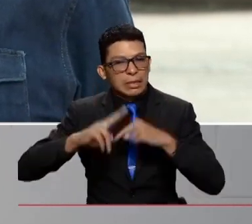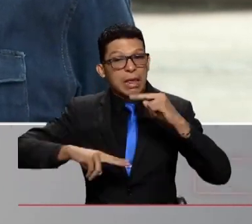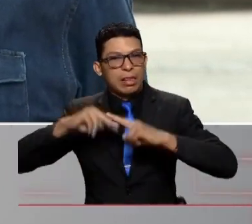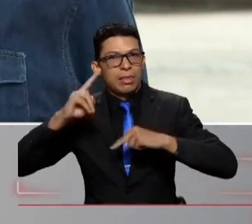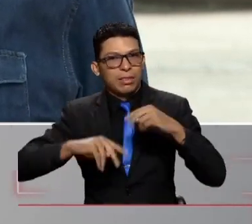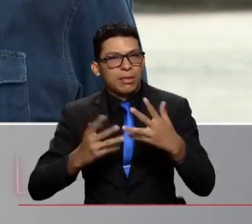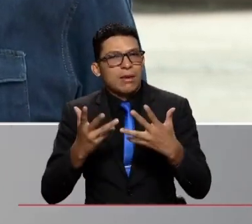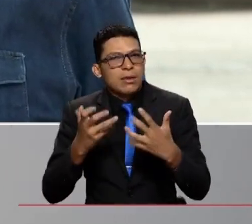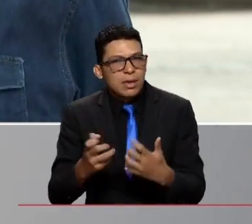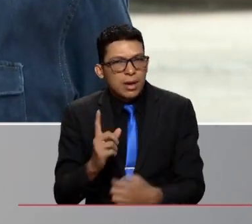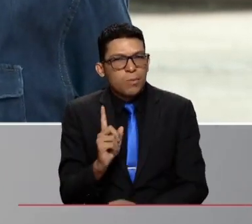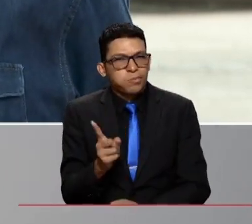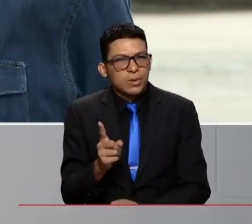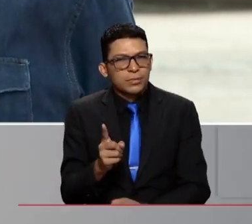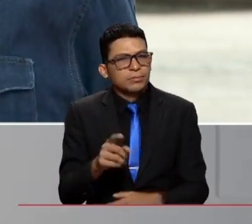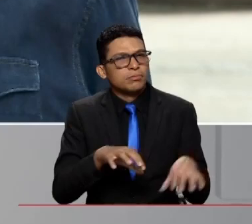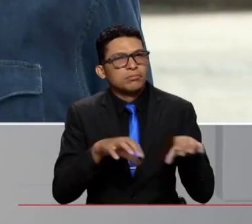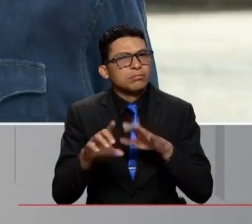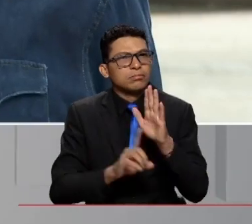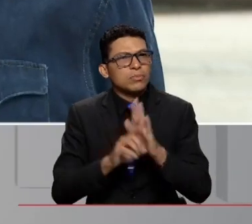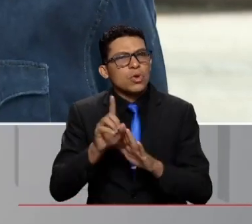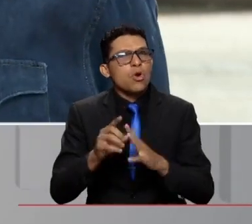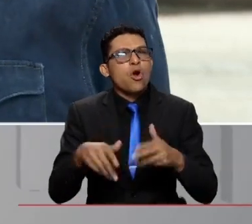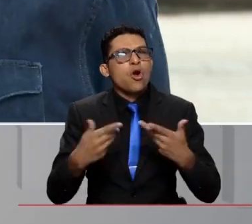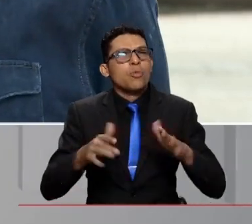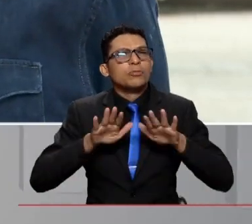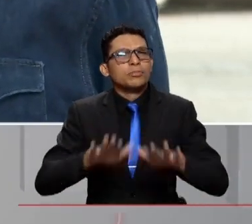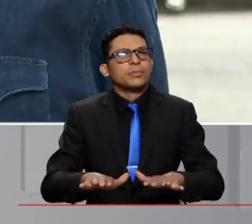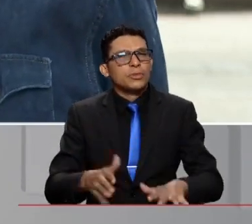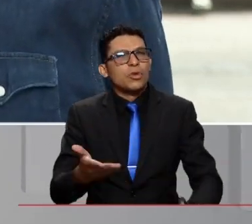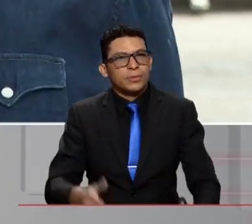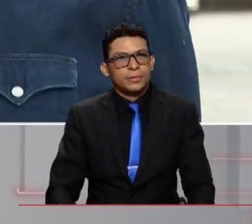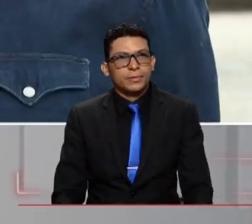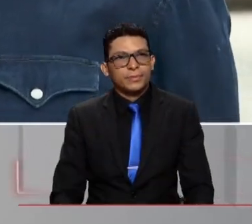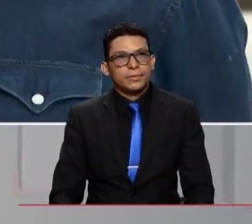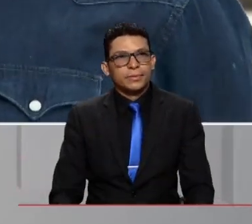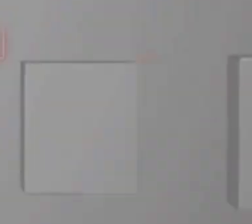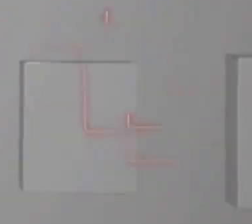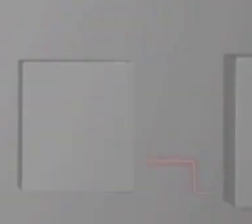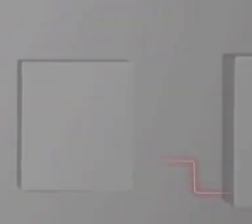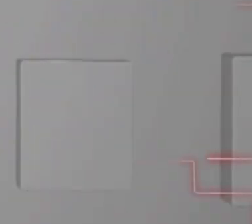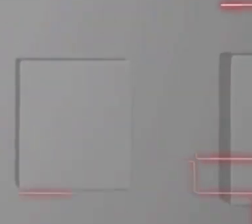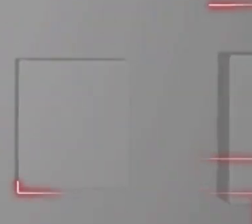invasiones. ¿Qué acciones están desarrollando? ¿Cómo frenar este flagelo, alcalde?